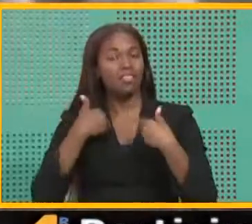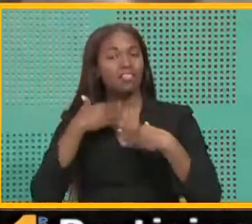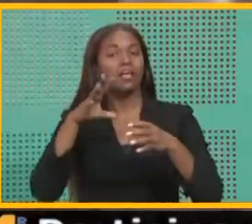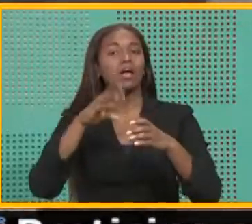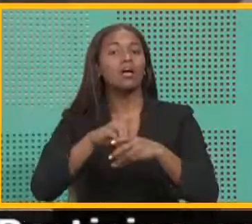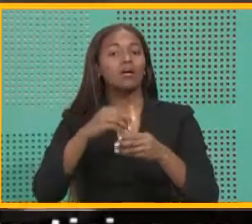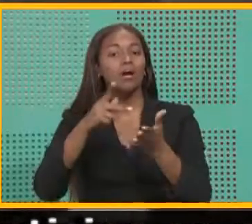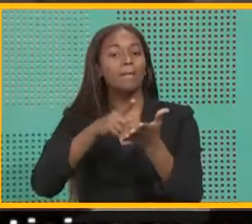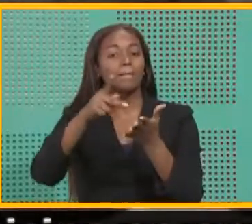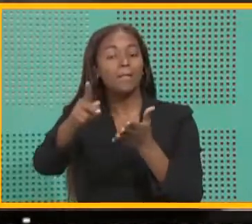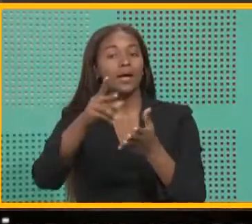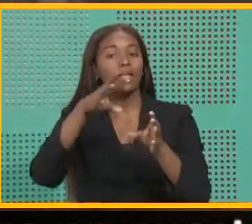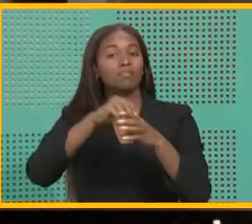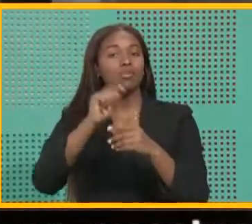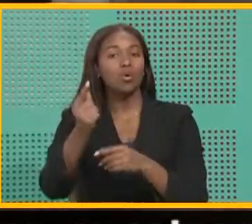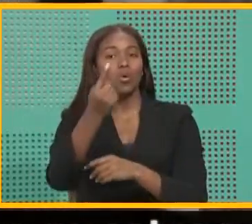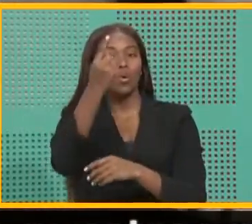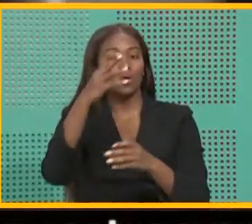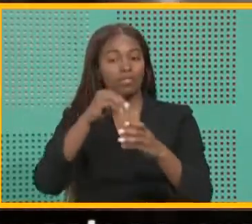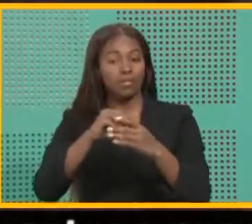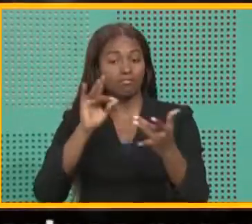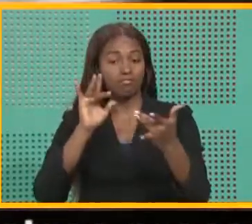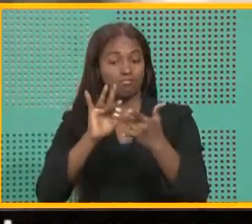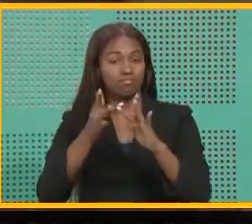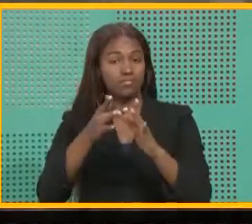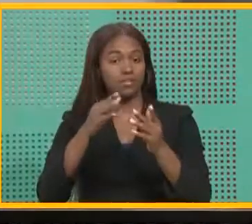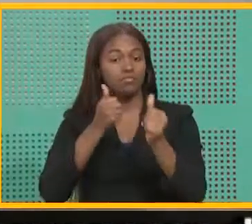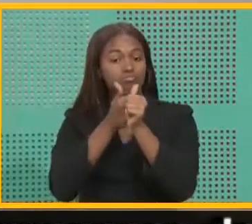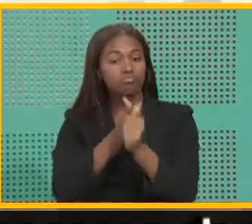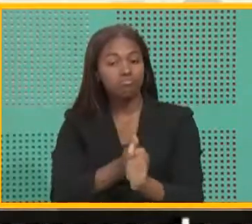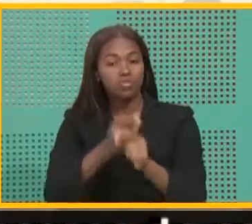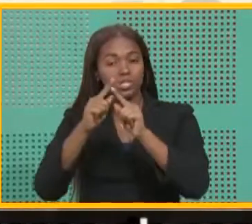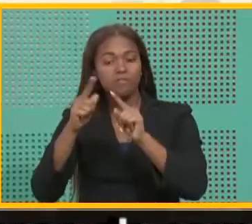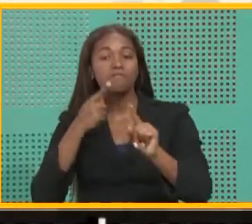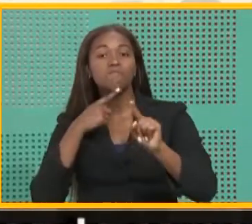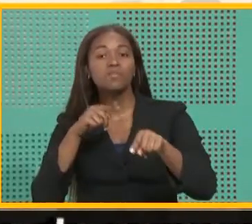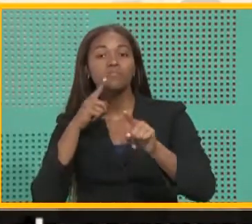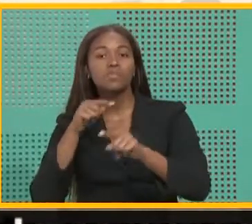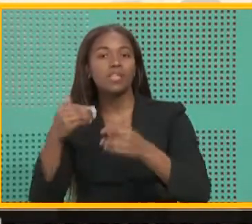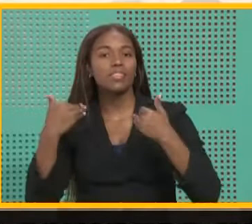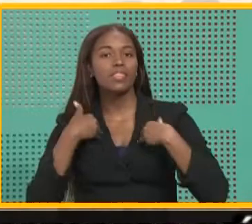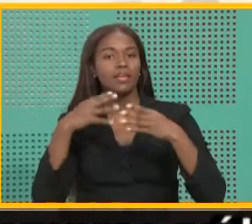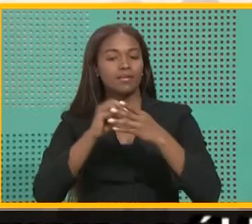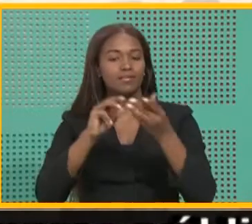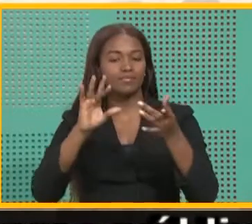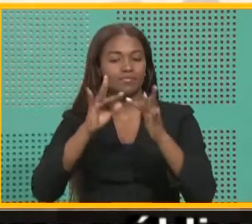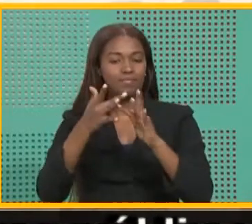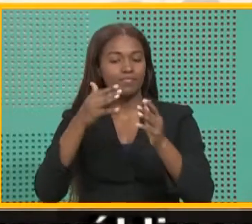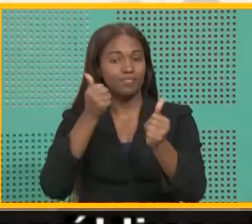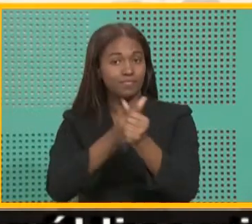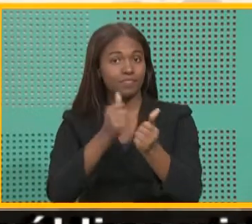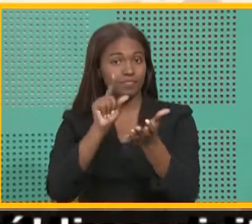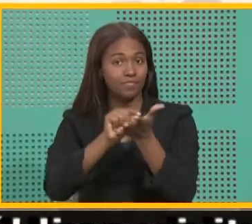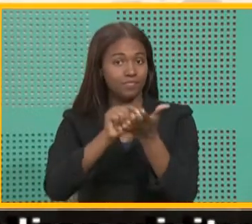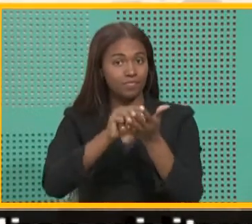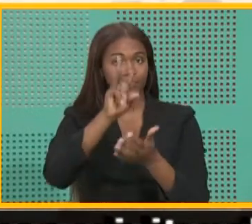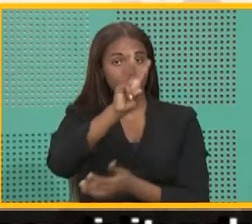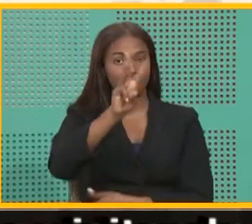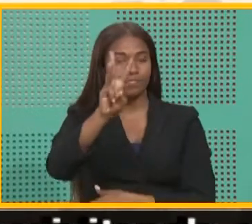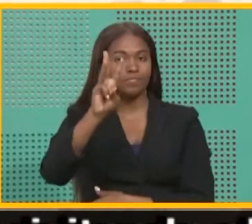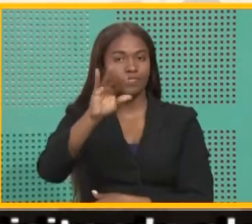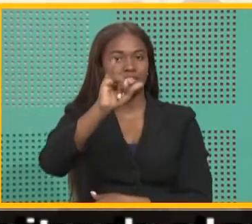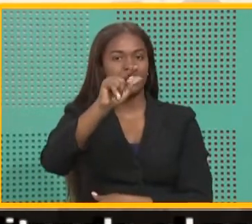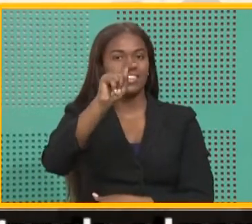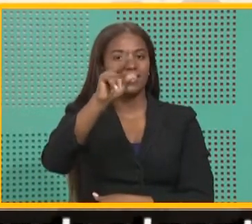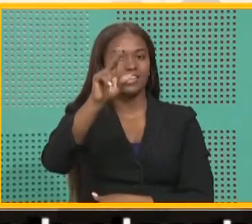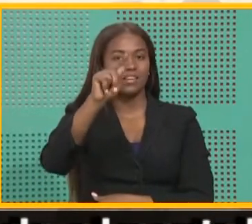obtenido y pagado exclusivamente en línea, siguiendo las instrucciones disponibles en la página web del organismo